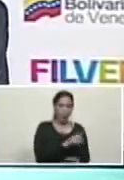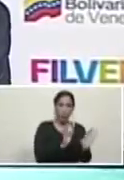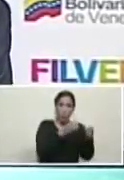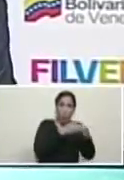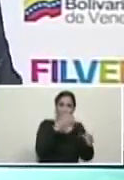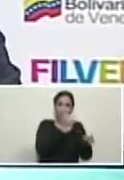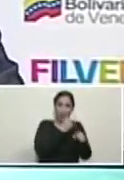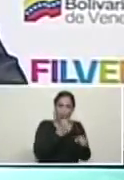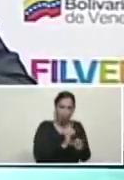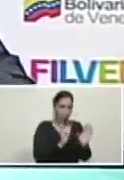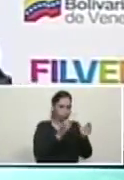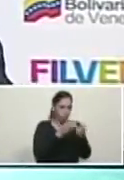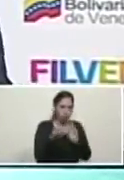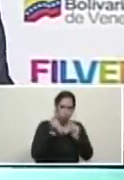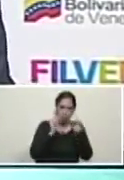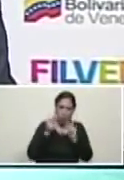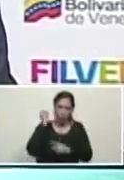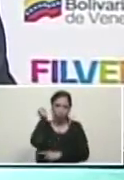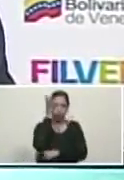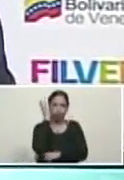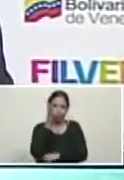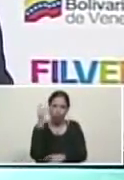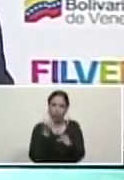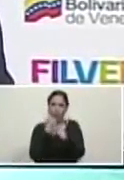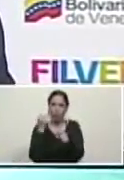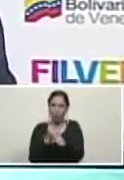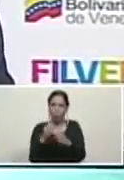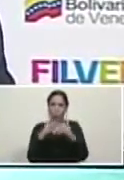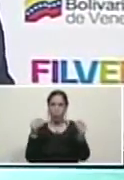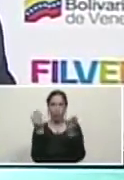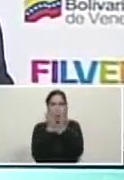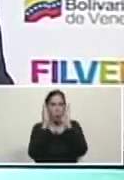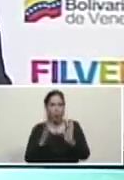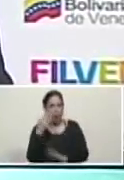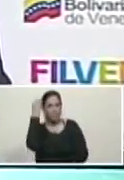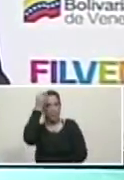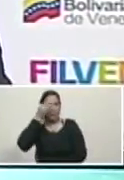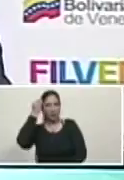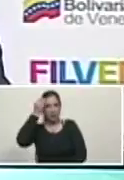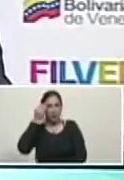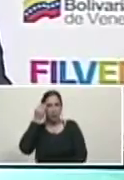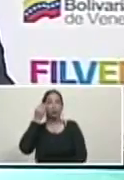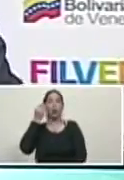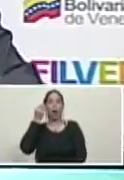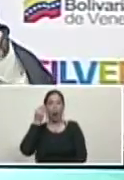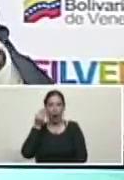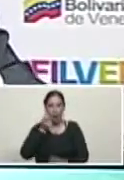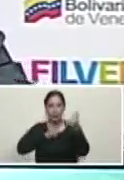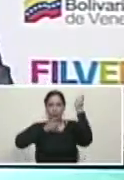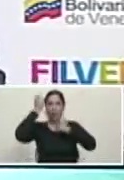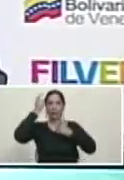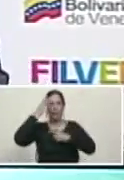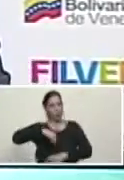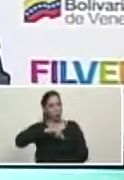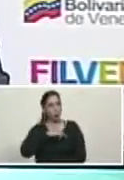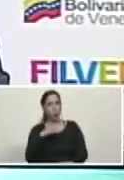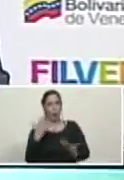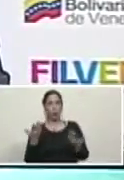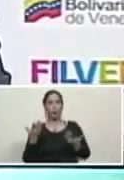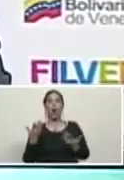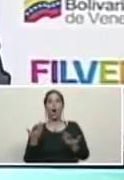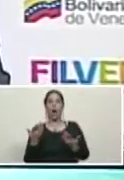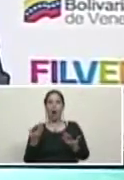los sindicatos, de las asambleas obreras, de la escuela, del pensamiento crítico de Hugo Chávez, solo puede salir un